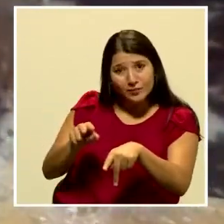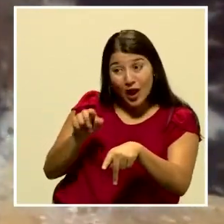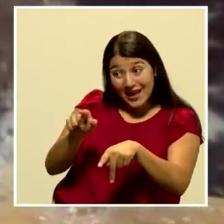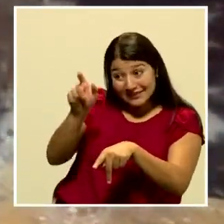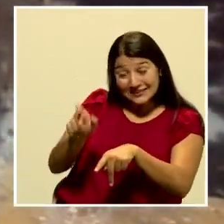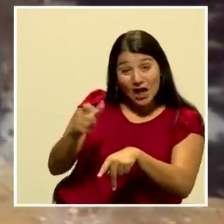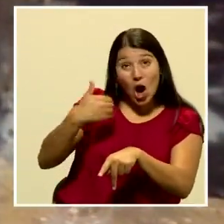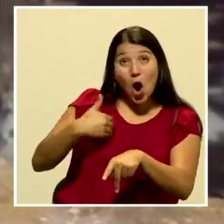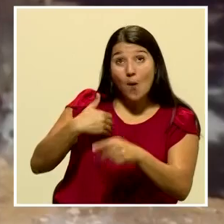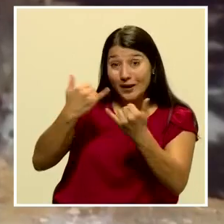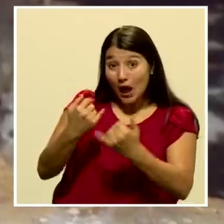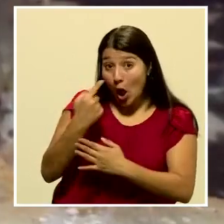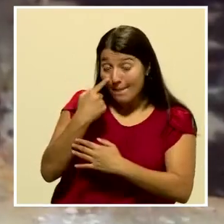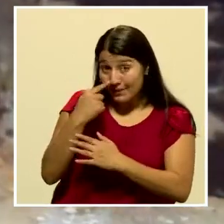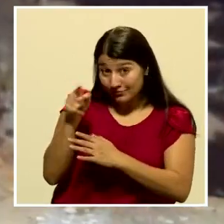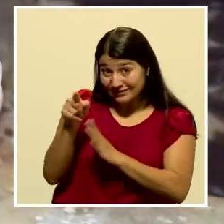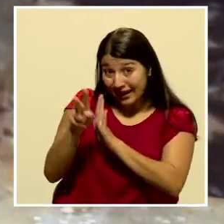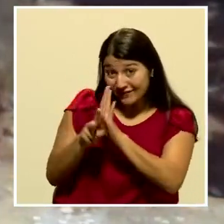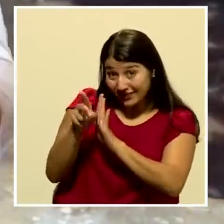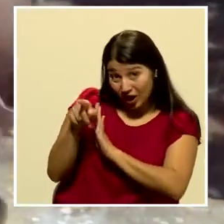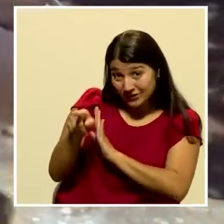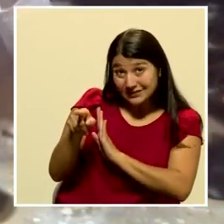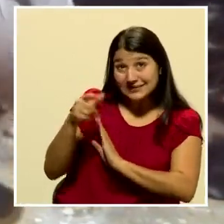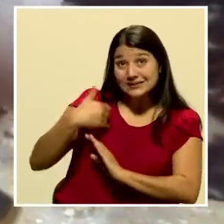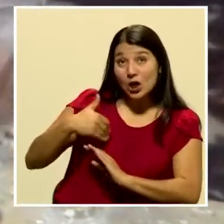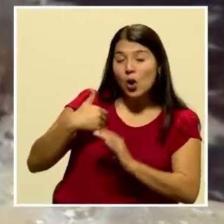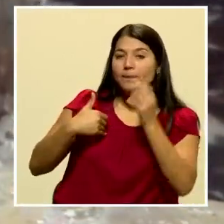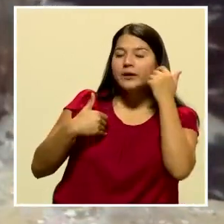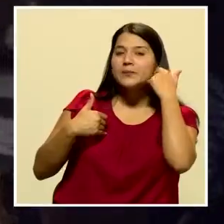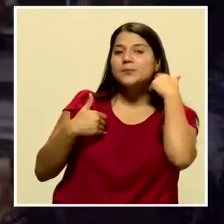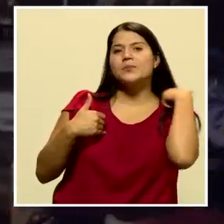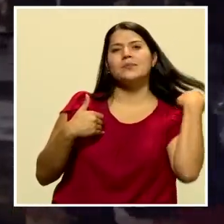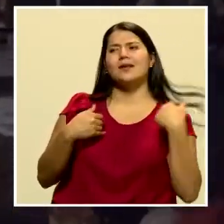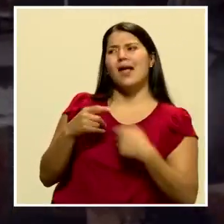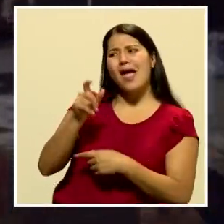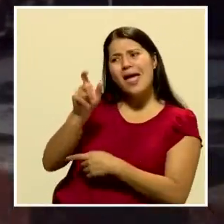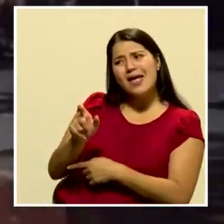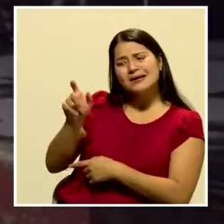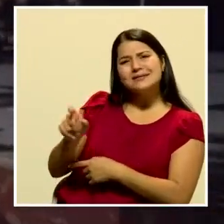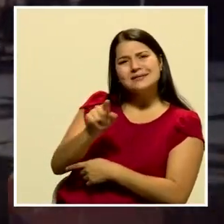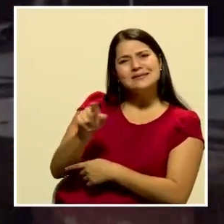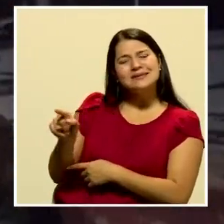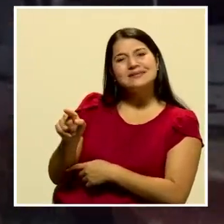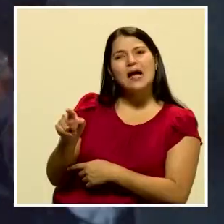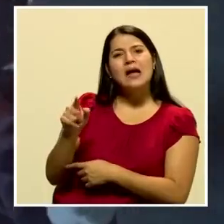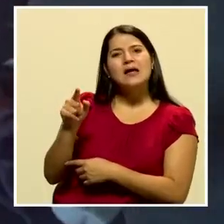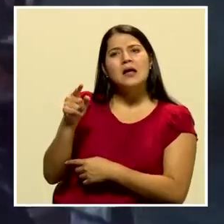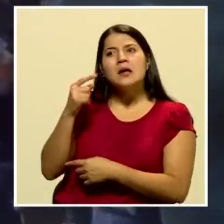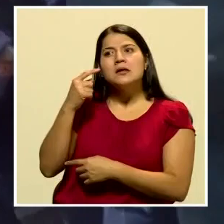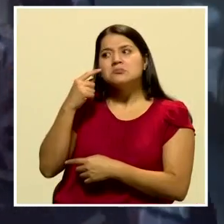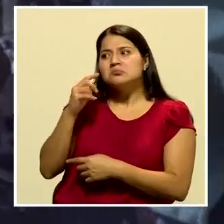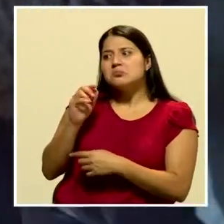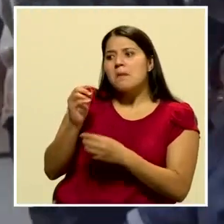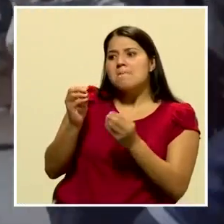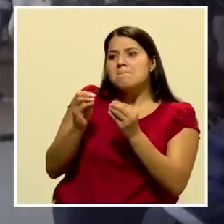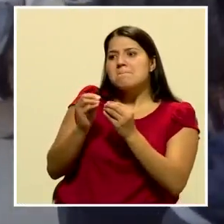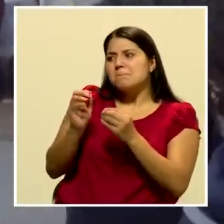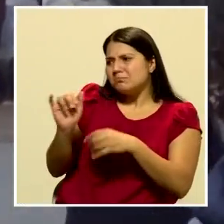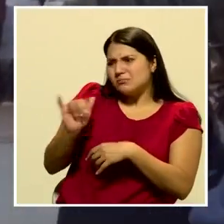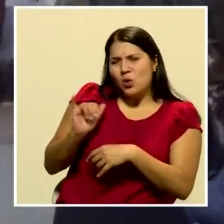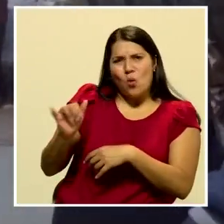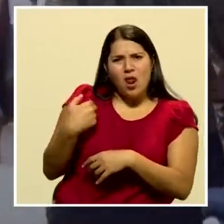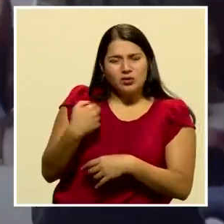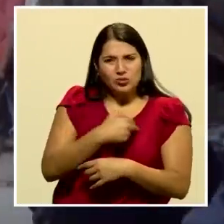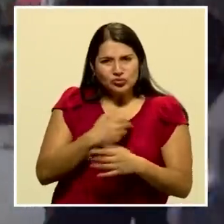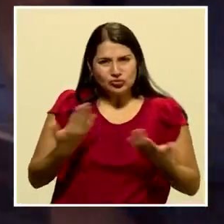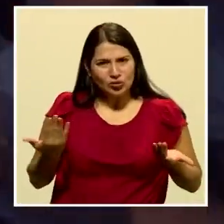está saliendo ahorita en el video, son personas que se parecen mucho más a nosotros de lo que